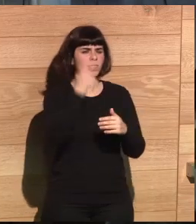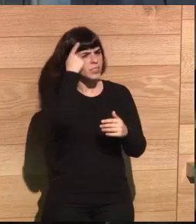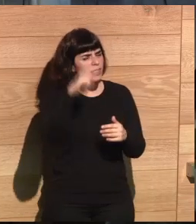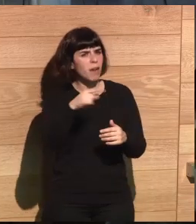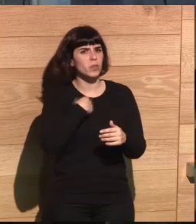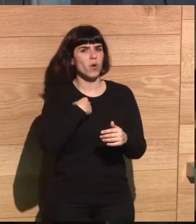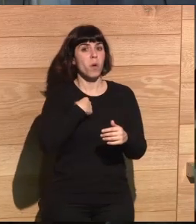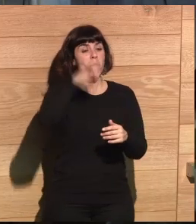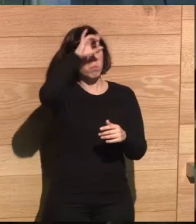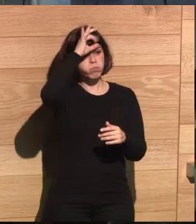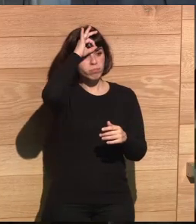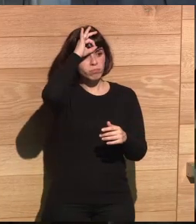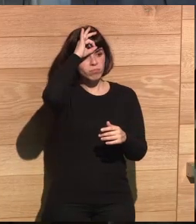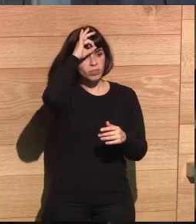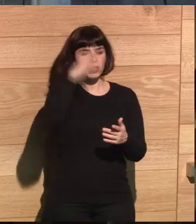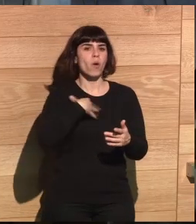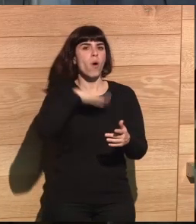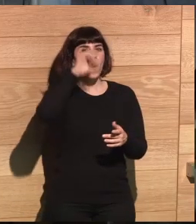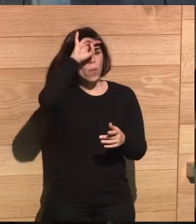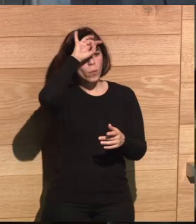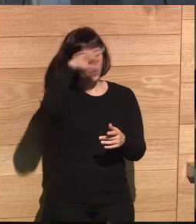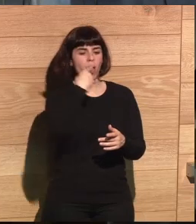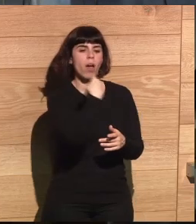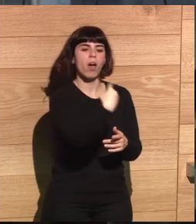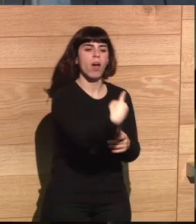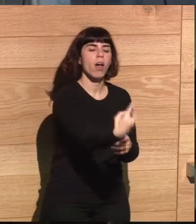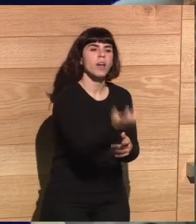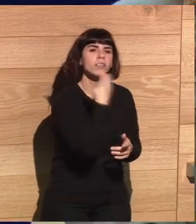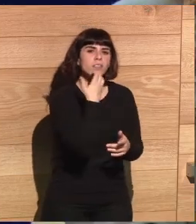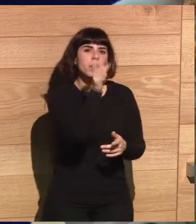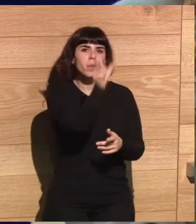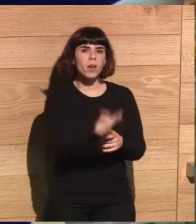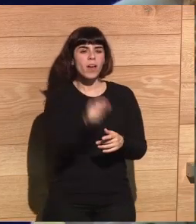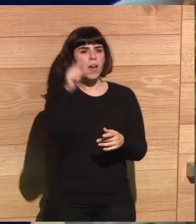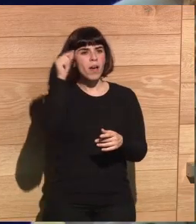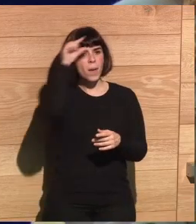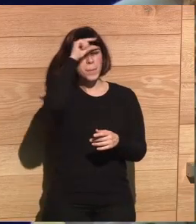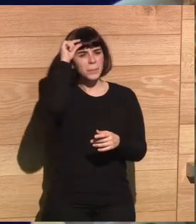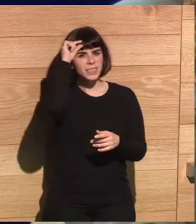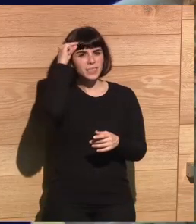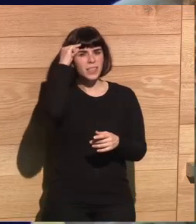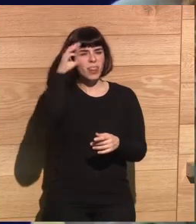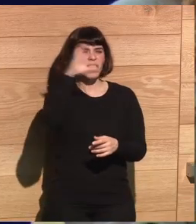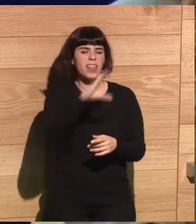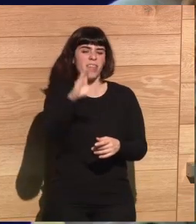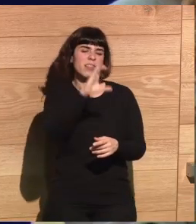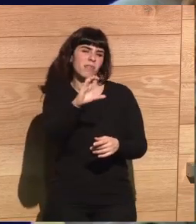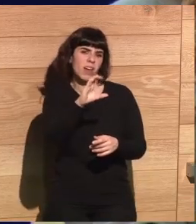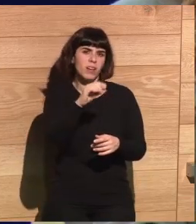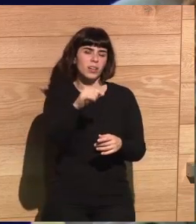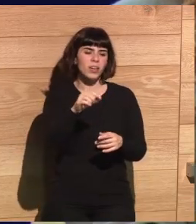yo no sé hacer, me fascina. Y que alguien tenga una mente científica y esa capacidad